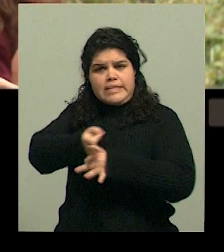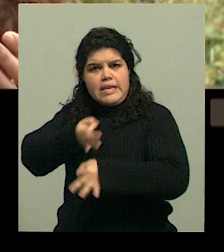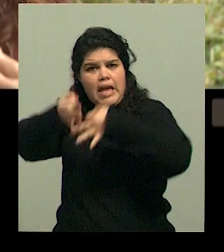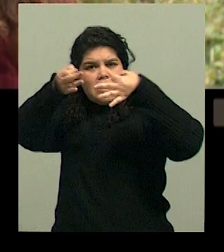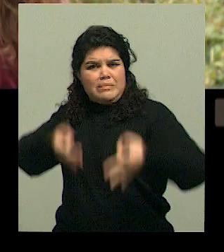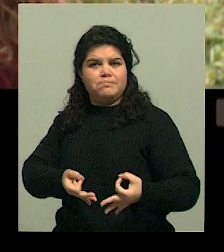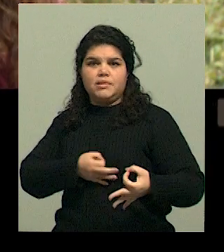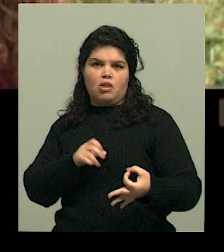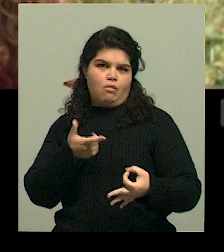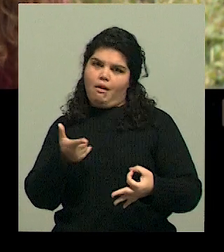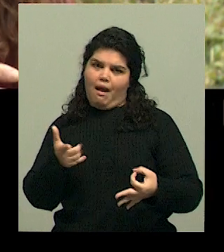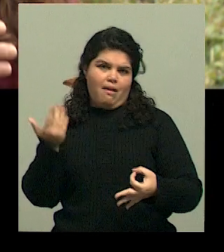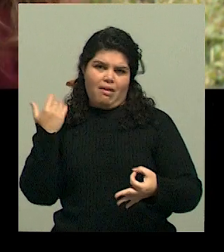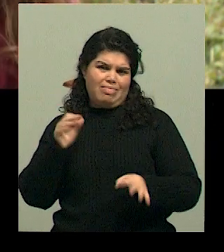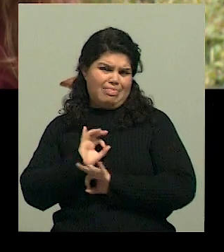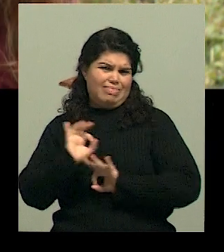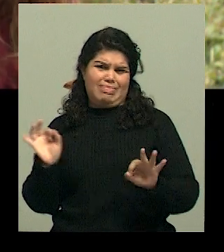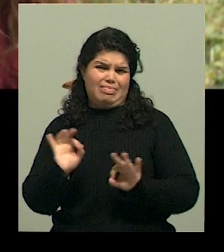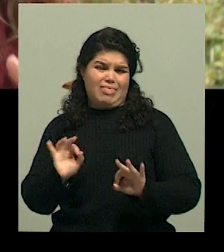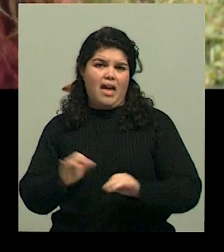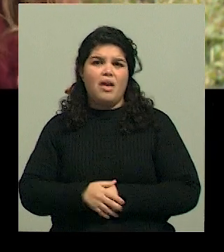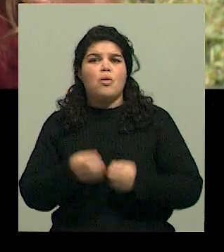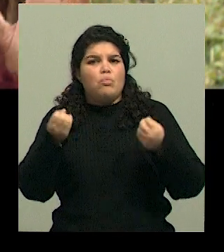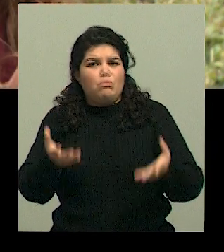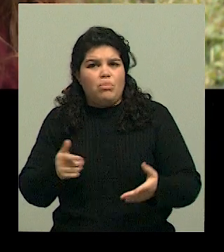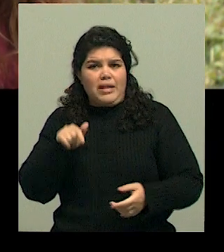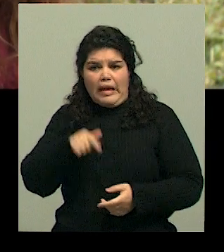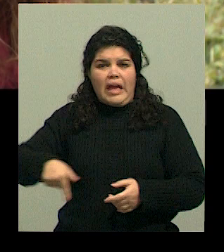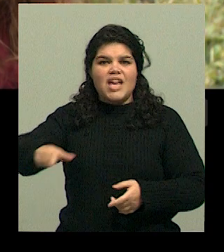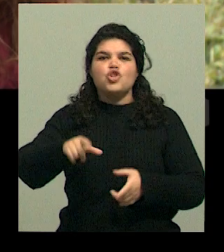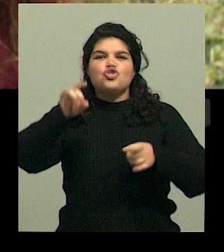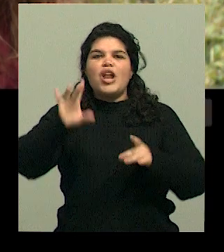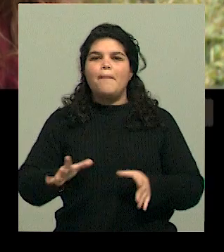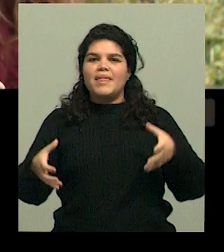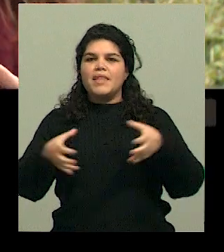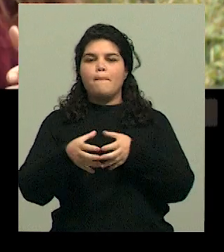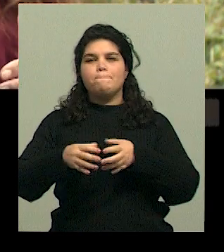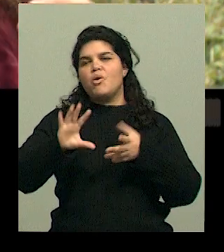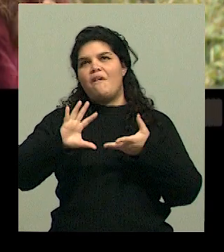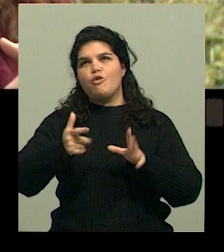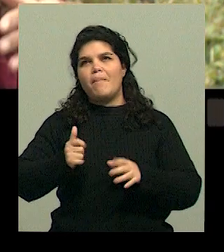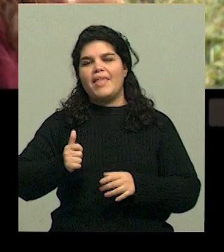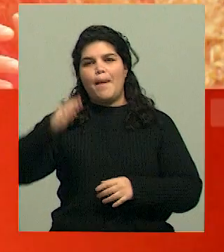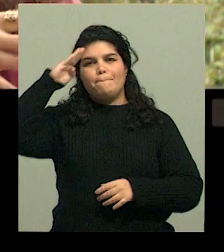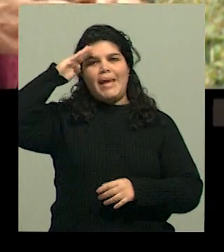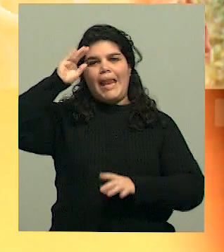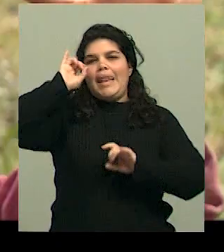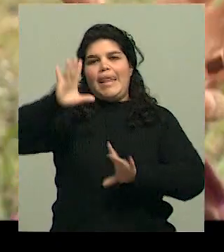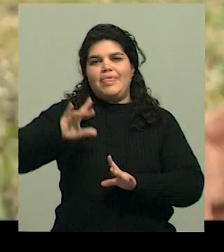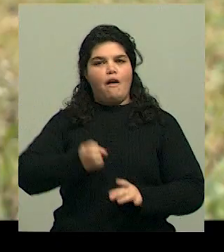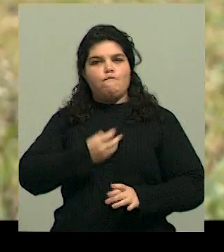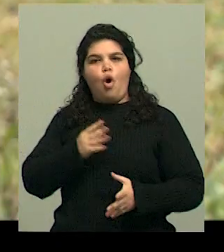como las que tenemos actualmente. No, Sí. no hay, porque no hay ejército, son milicias, ¿sí? Bueno, se habla del ejército